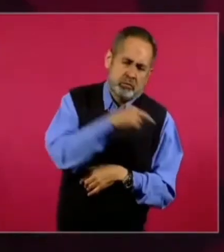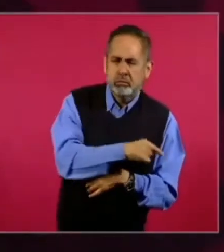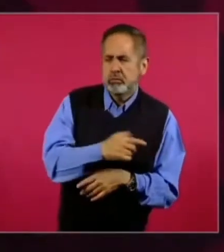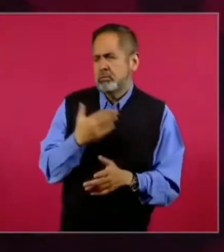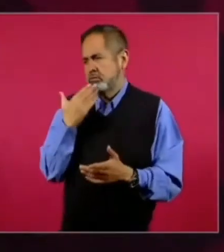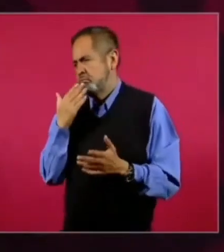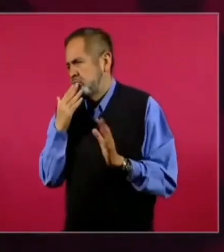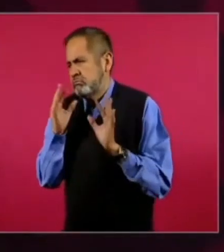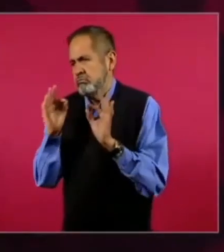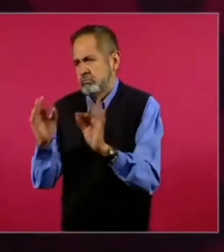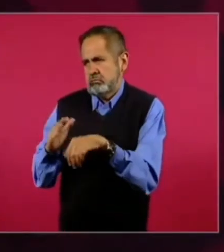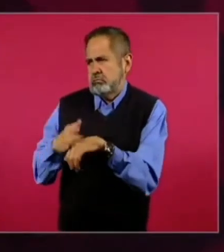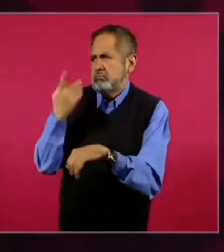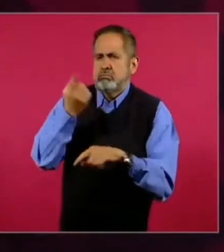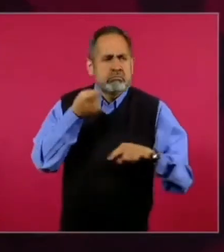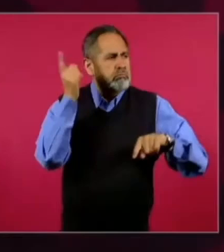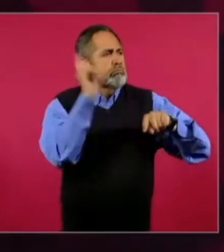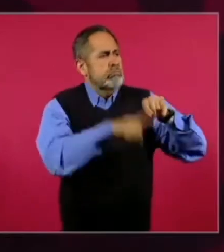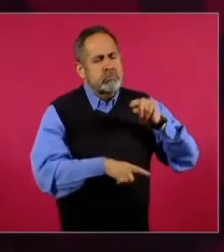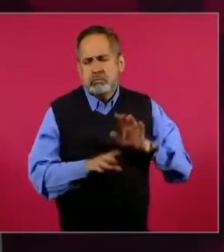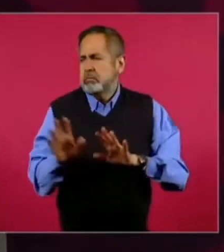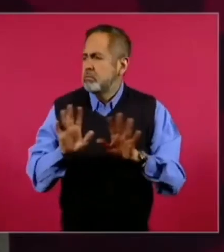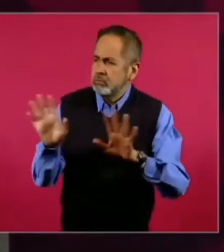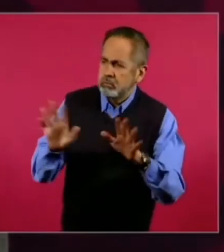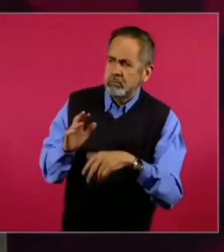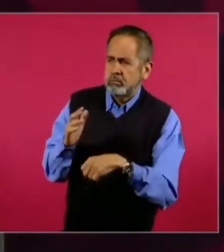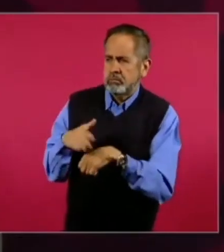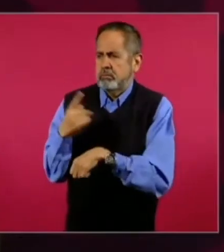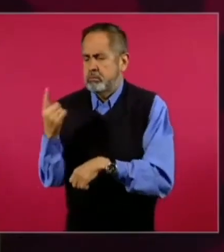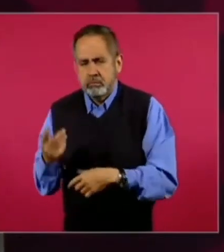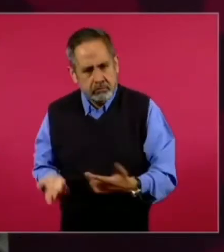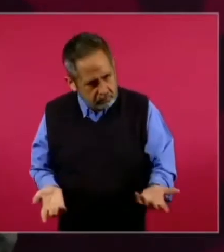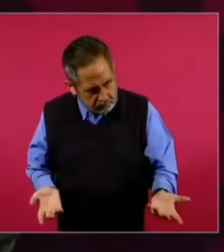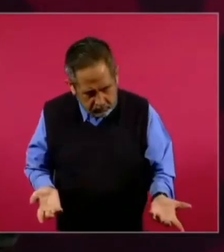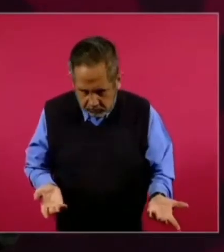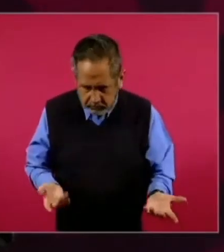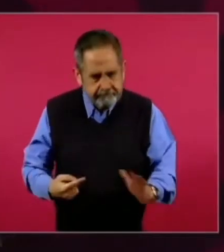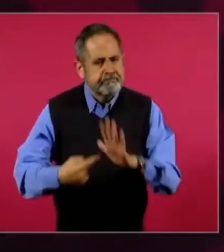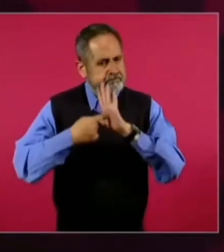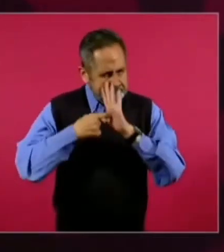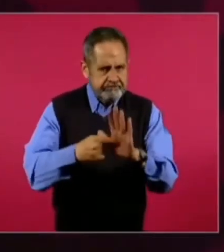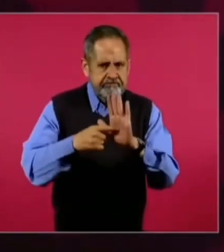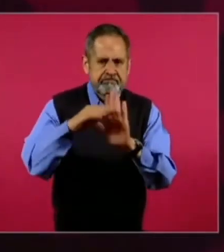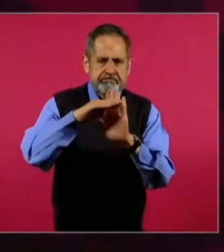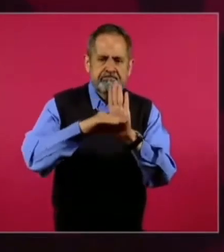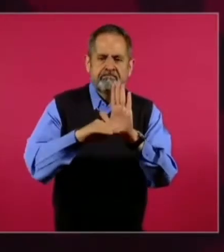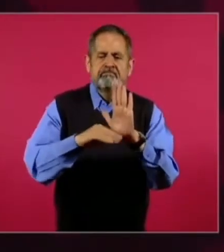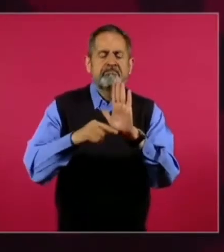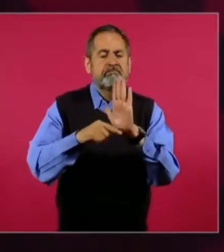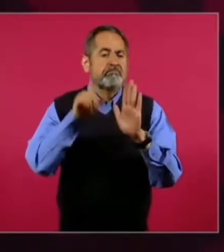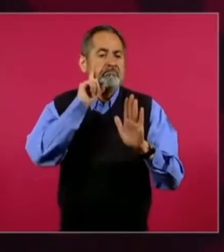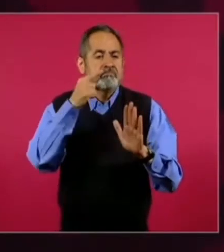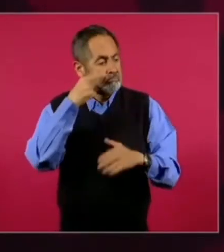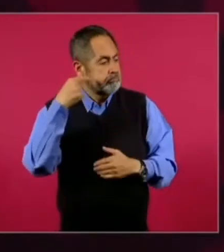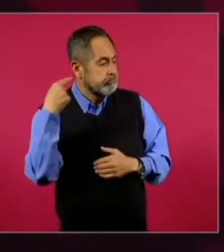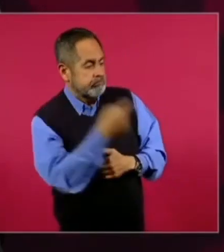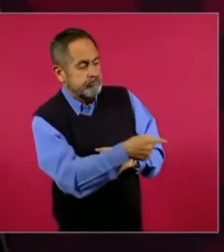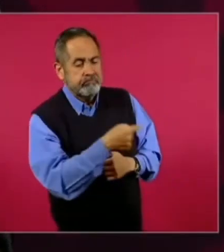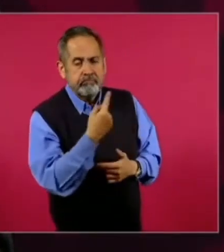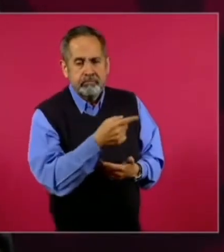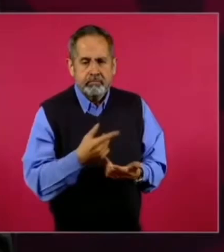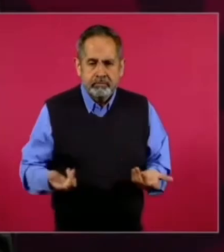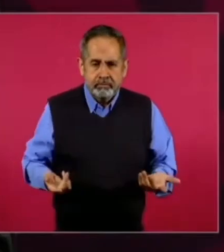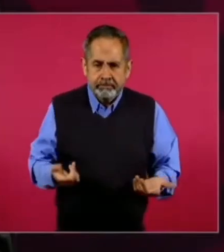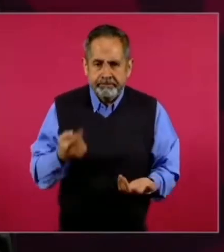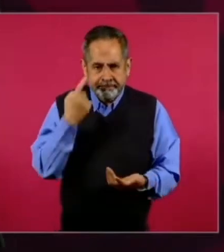que ¿por qué se va a reformar el Poder